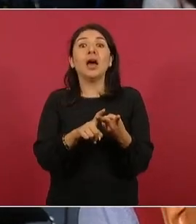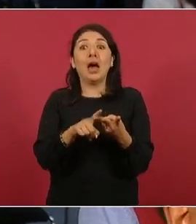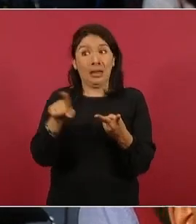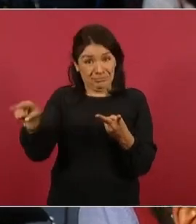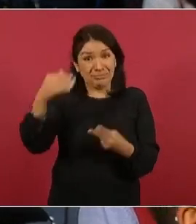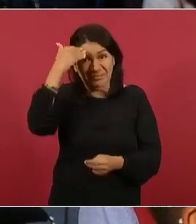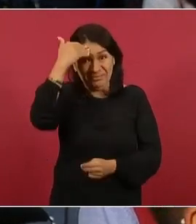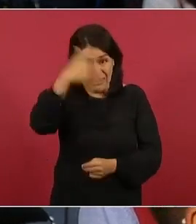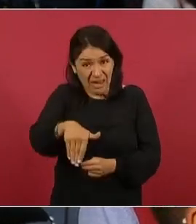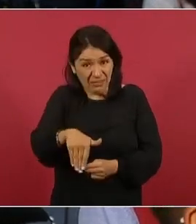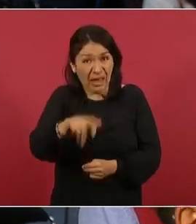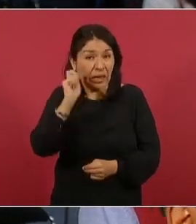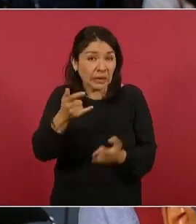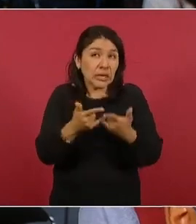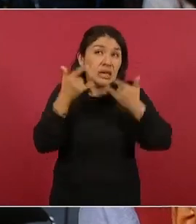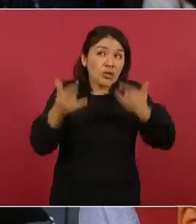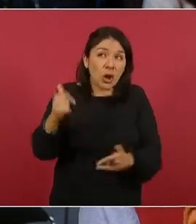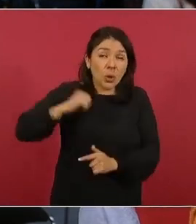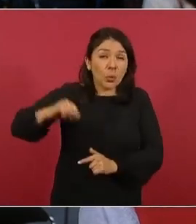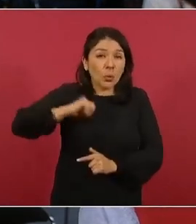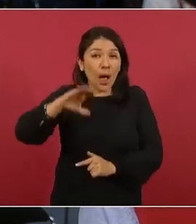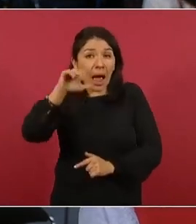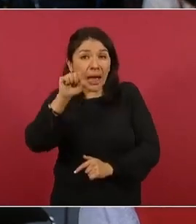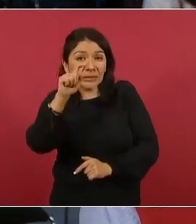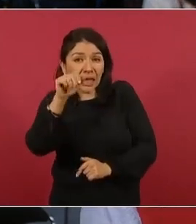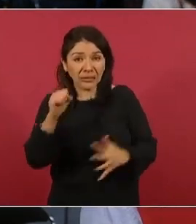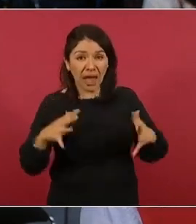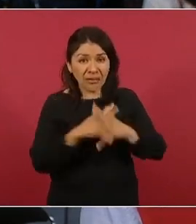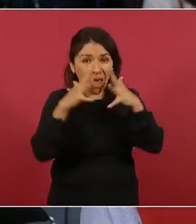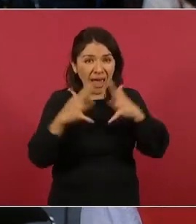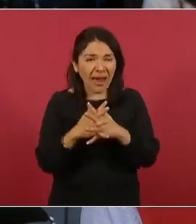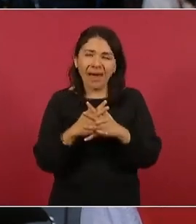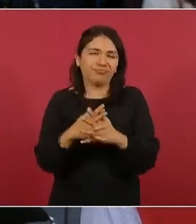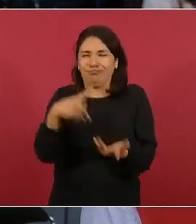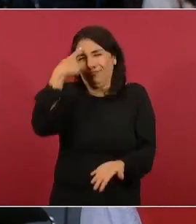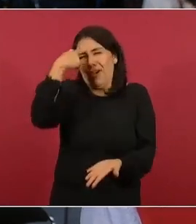sepan qué fue la guerra de castas, no lo dudo mucho.